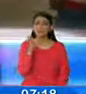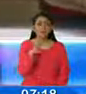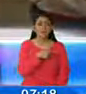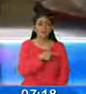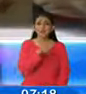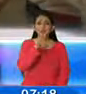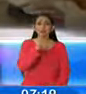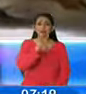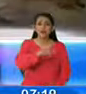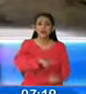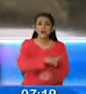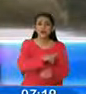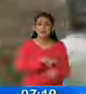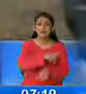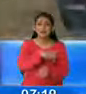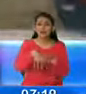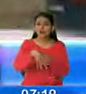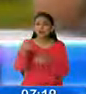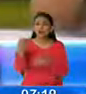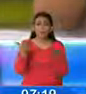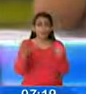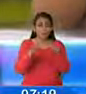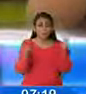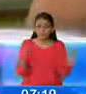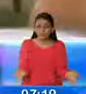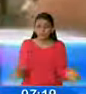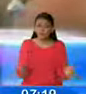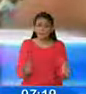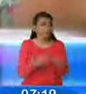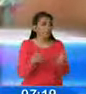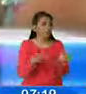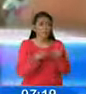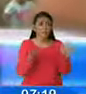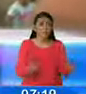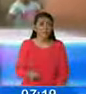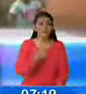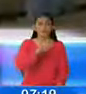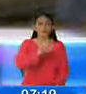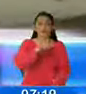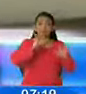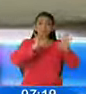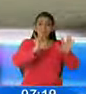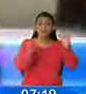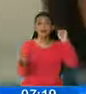más de 3 horas allá afuera. No hay mesa aquí. No hay mesa de las 57 hasta las 64.